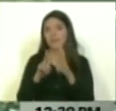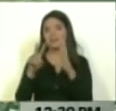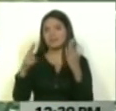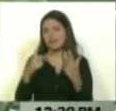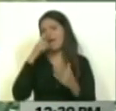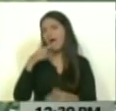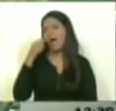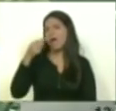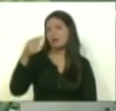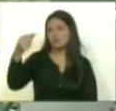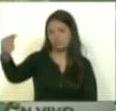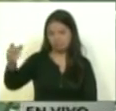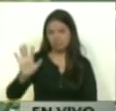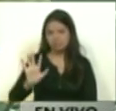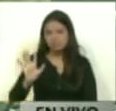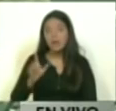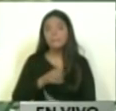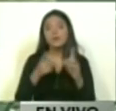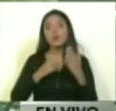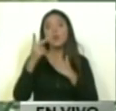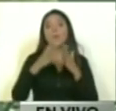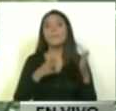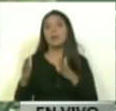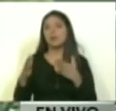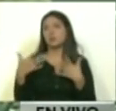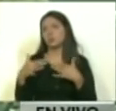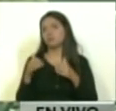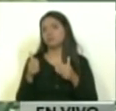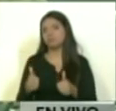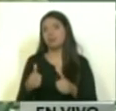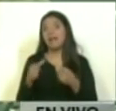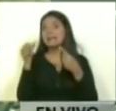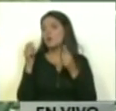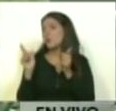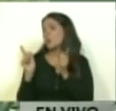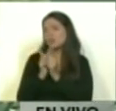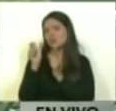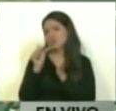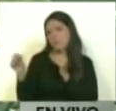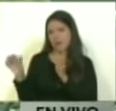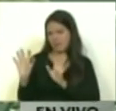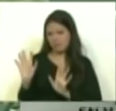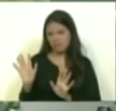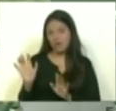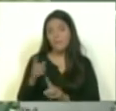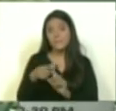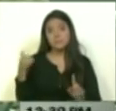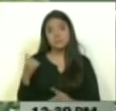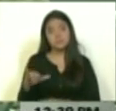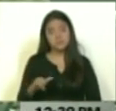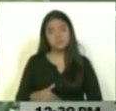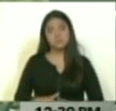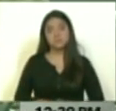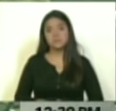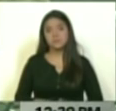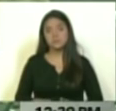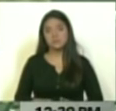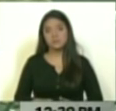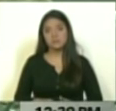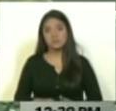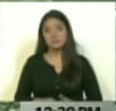años. Fue una operación brutal, que duró semanas, que contó con la